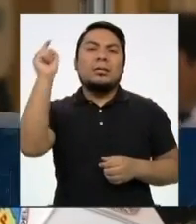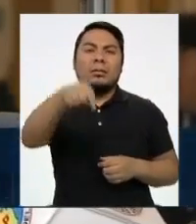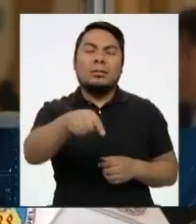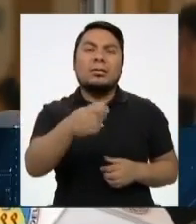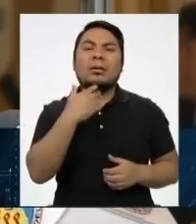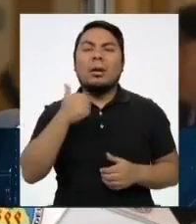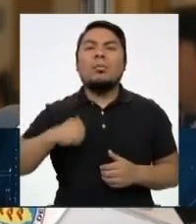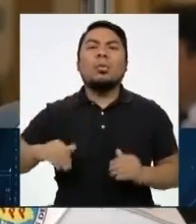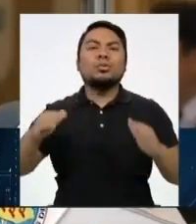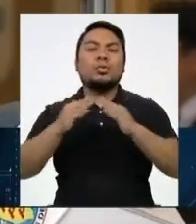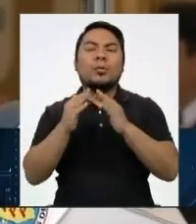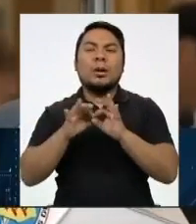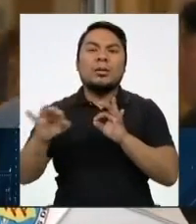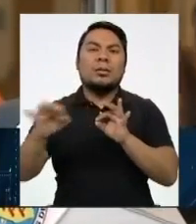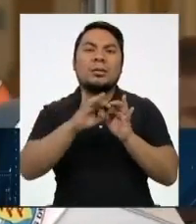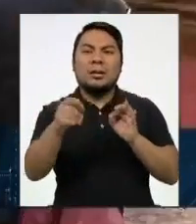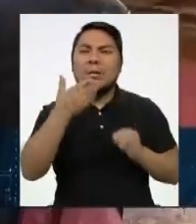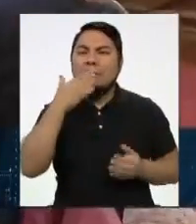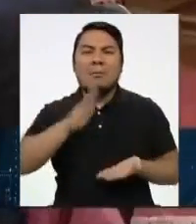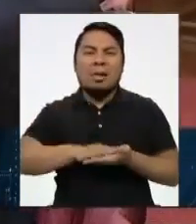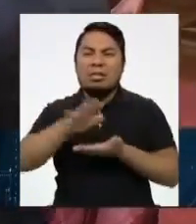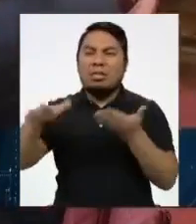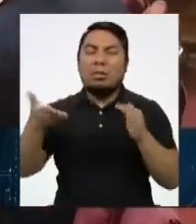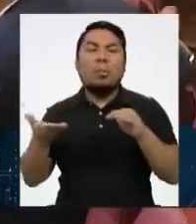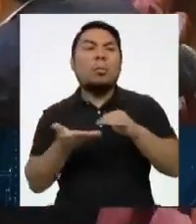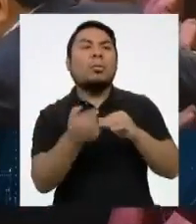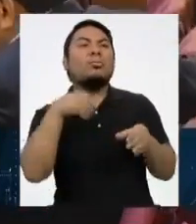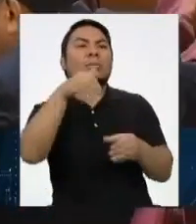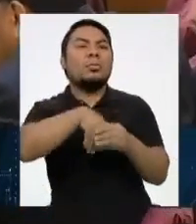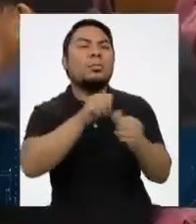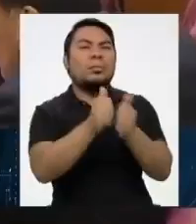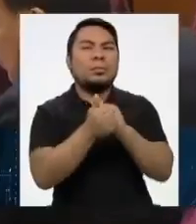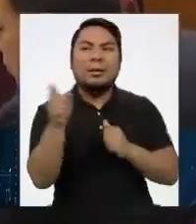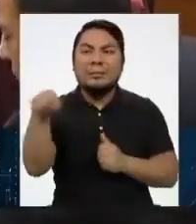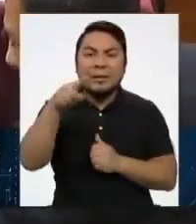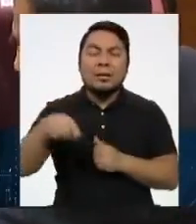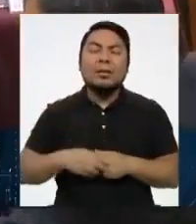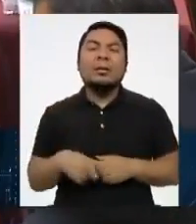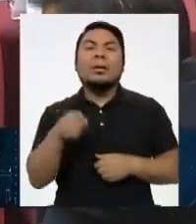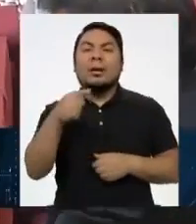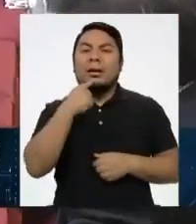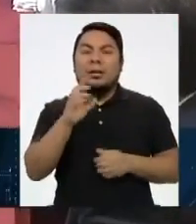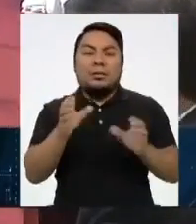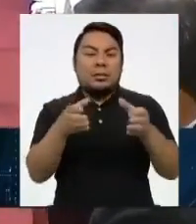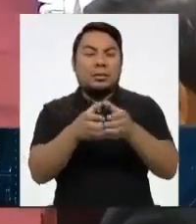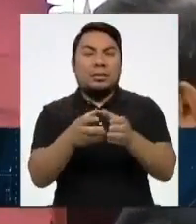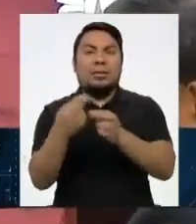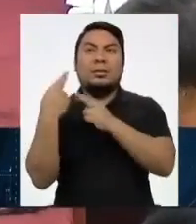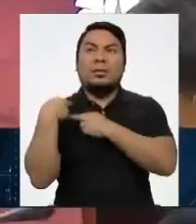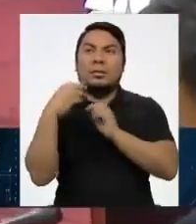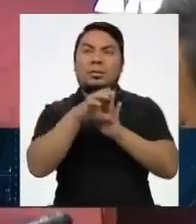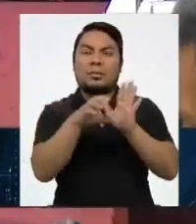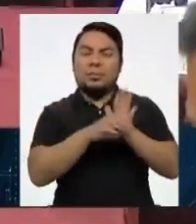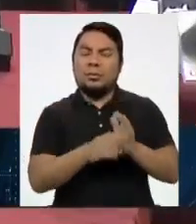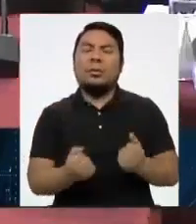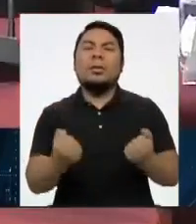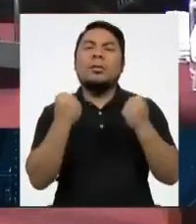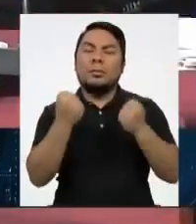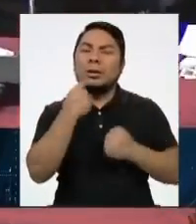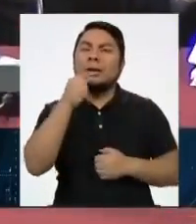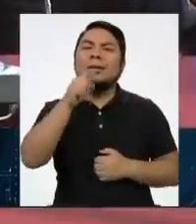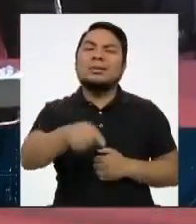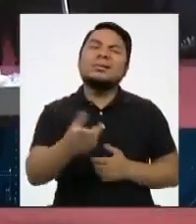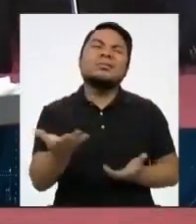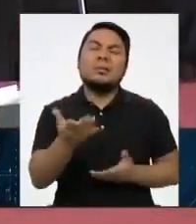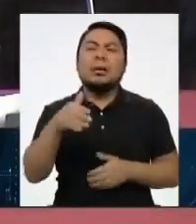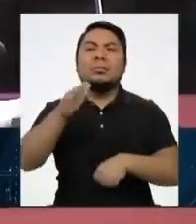candidaturas municipales y regionales de manera irregular. Considera que el informe de la Comisión de Constitución es contundente y deja sin efecto